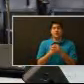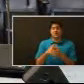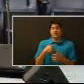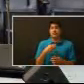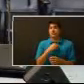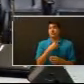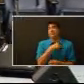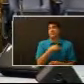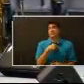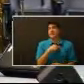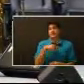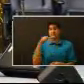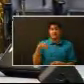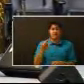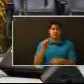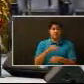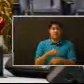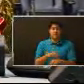momento